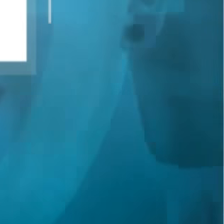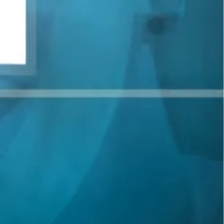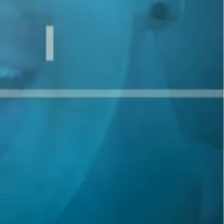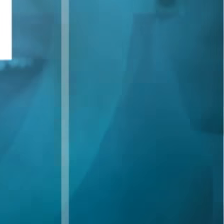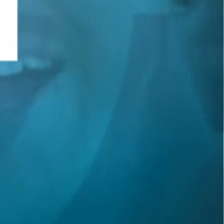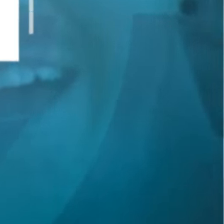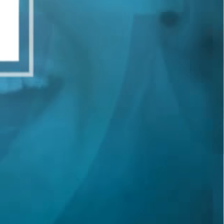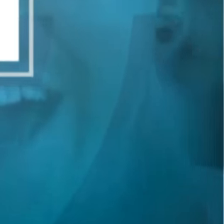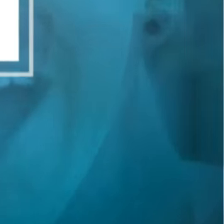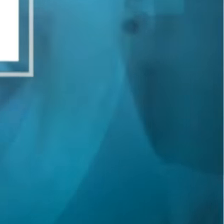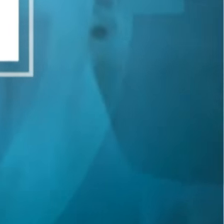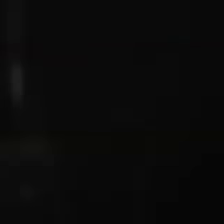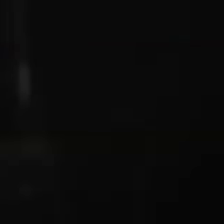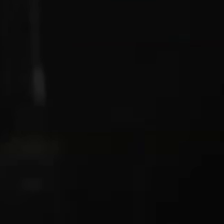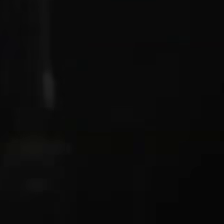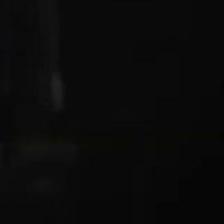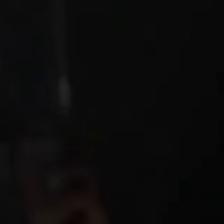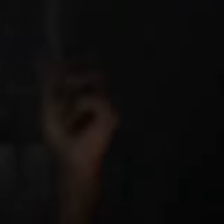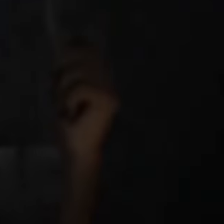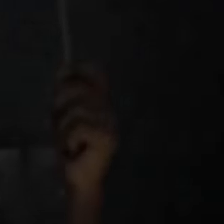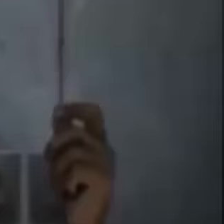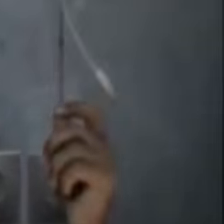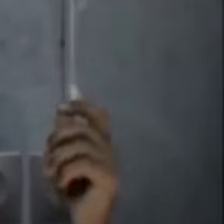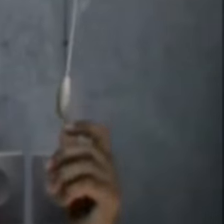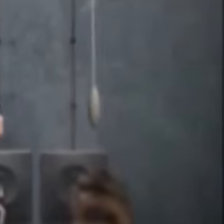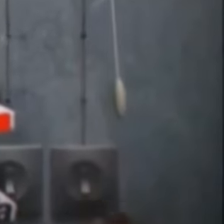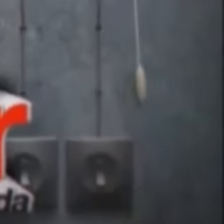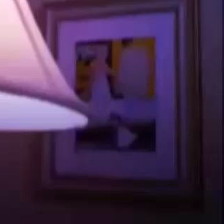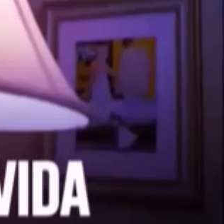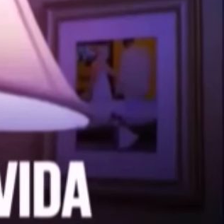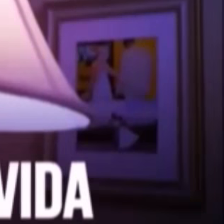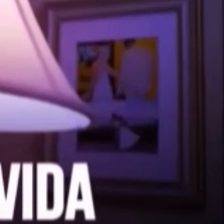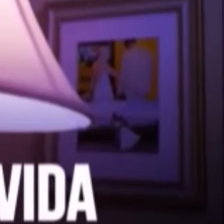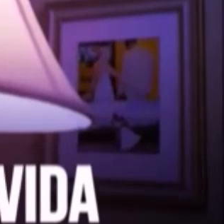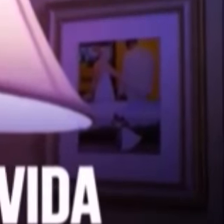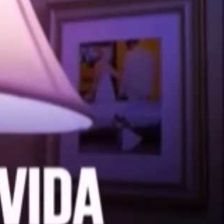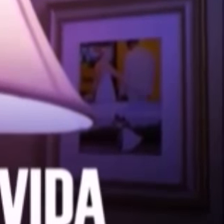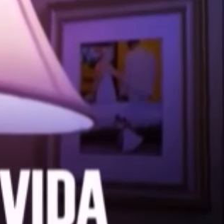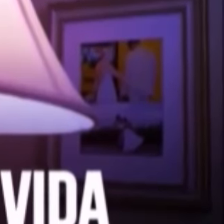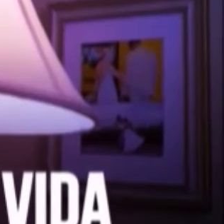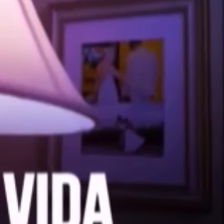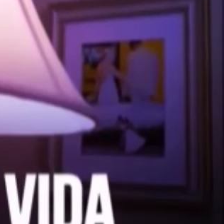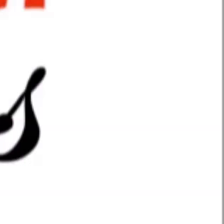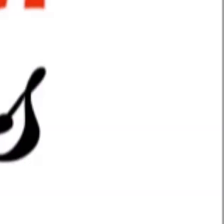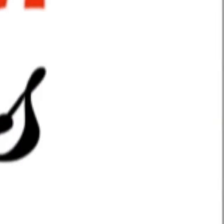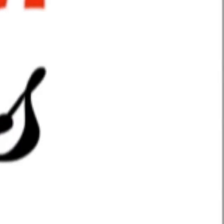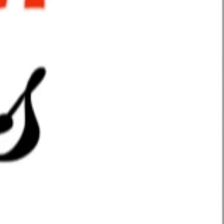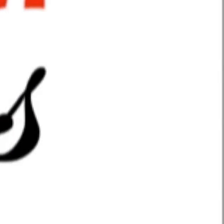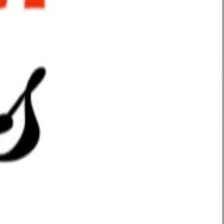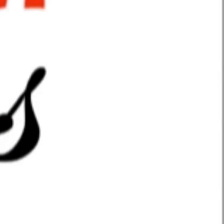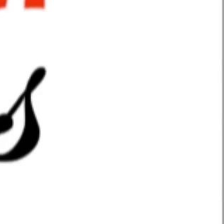Visita chrome.com.co. Electrofer, ilumina tu vida.